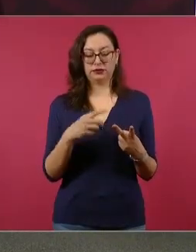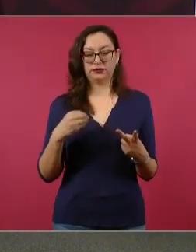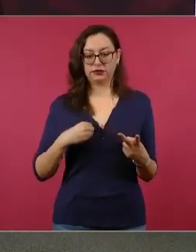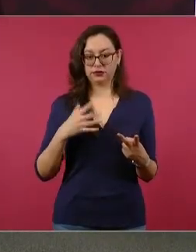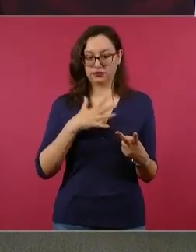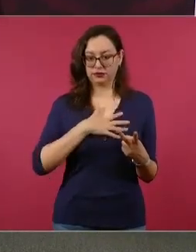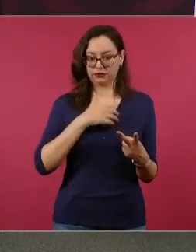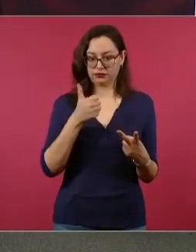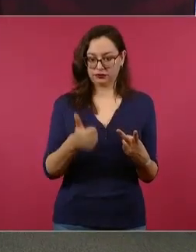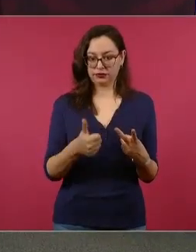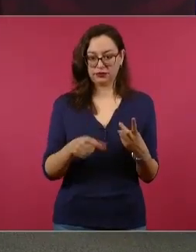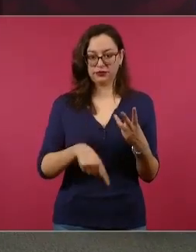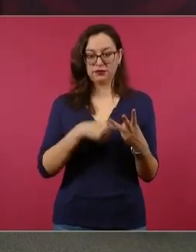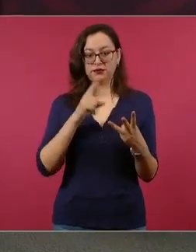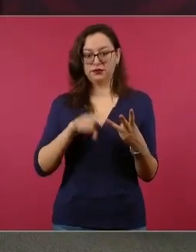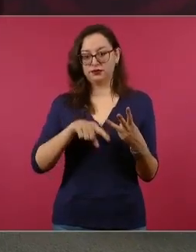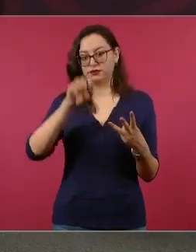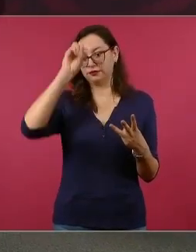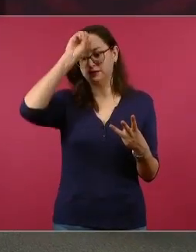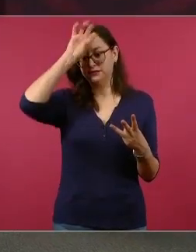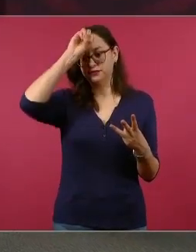bienestar, la minería.